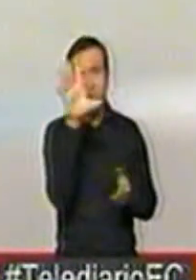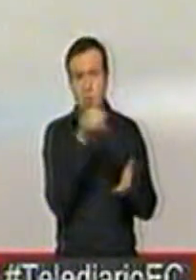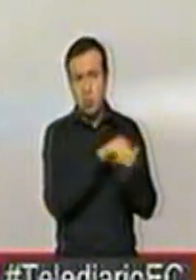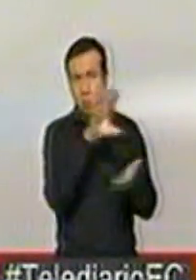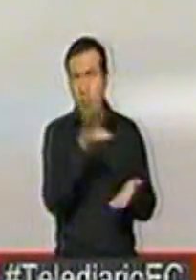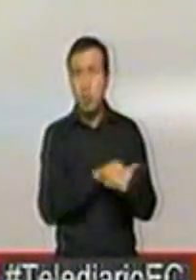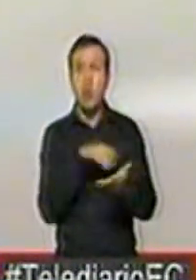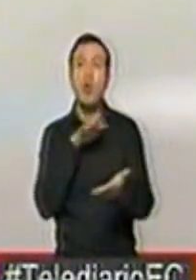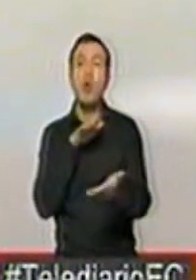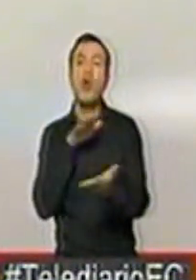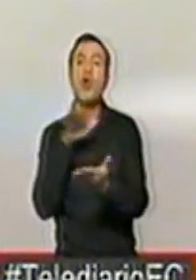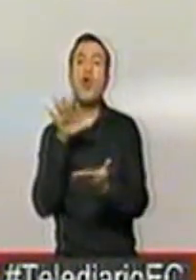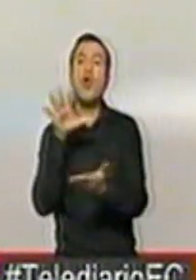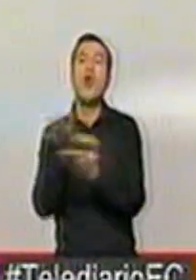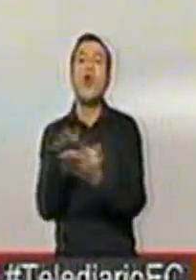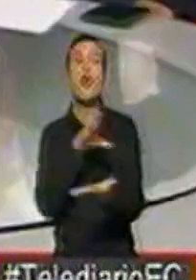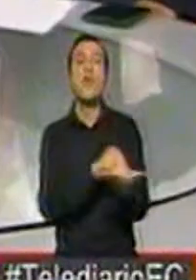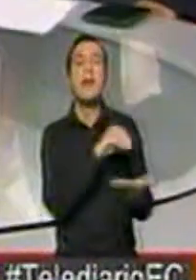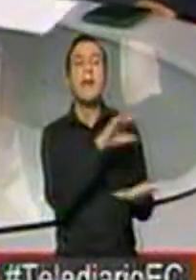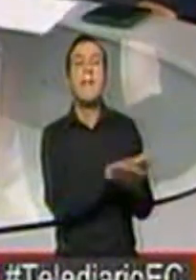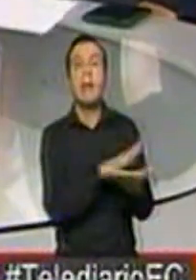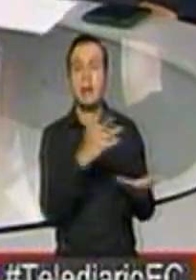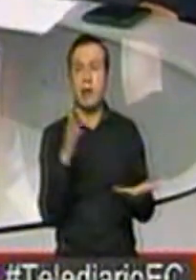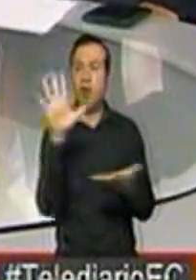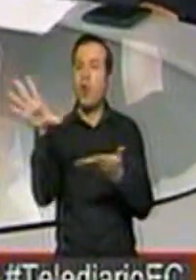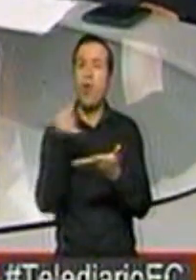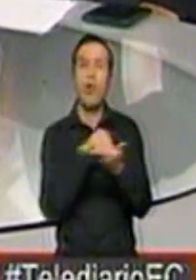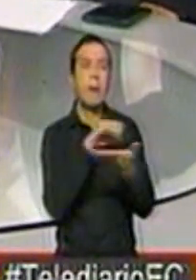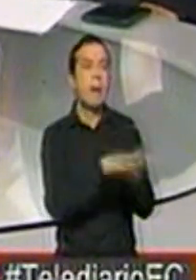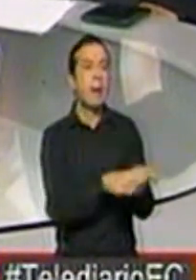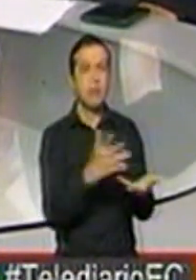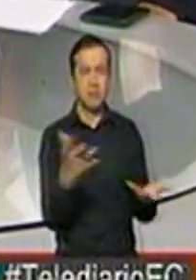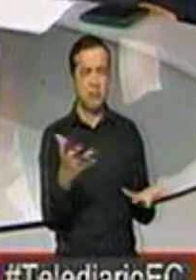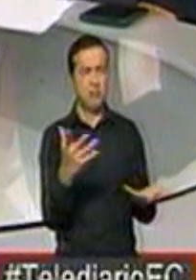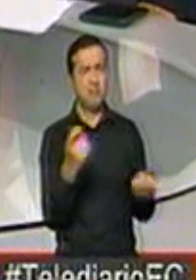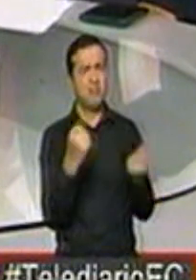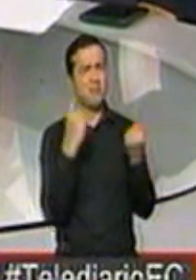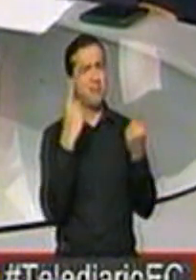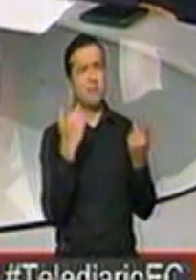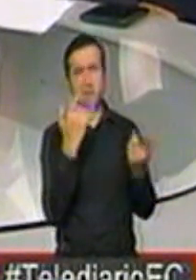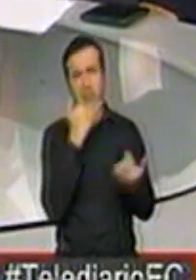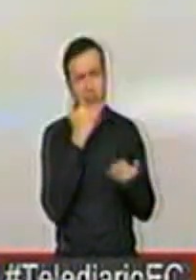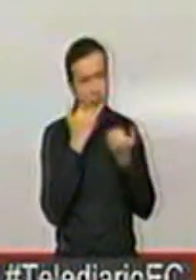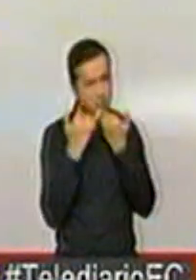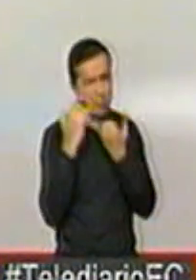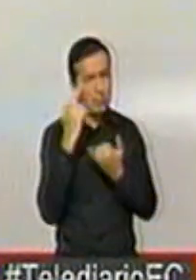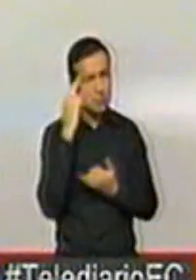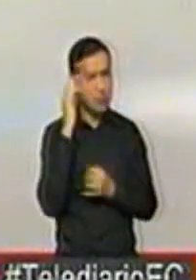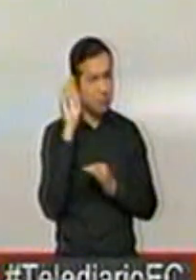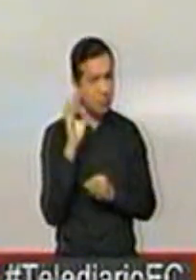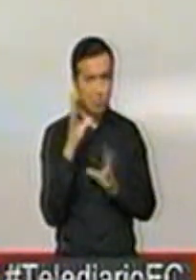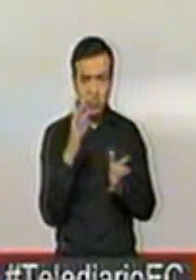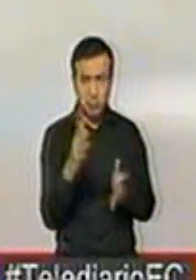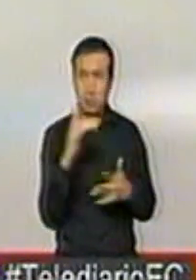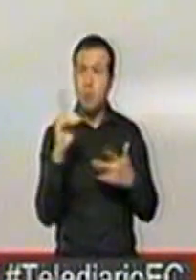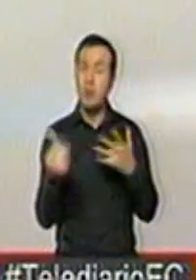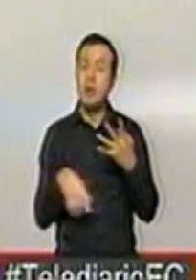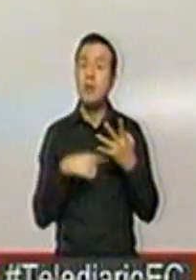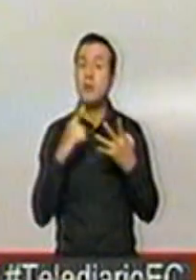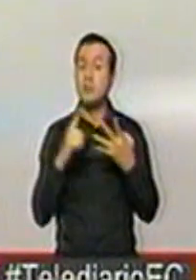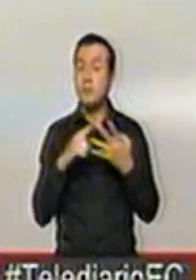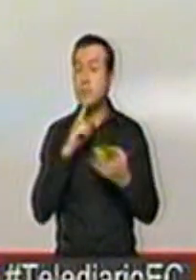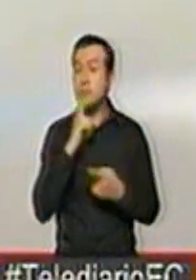copia y pega no más o menos de esa naturaleza no me parecía tampoco nada correcto y evidentemente